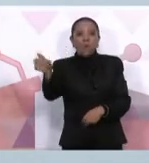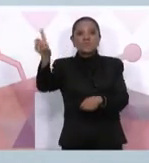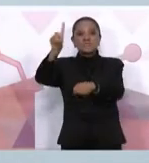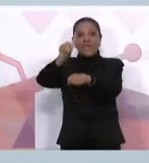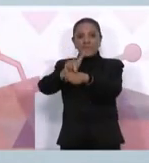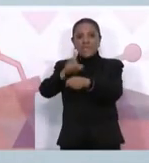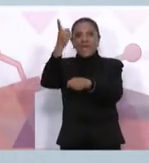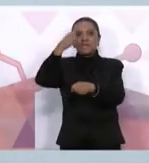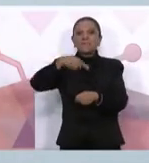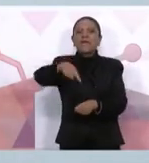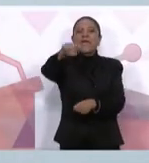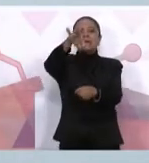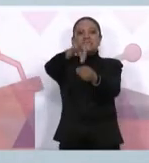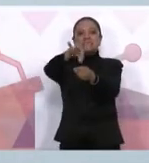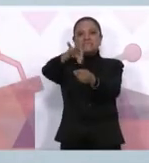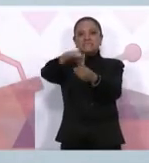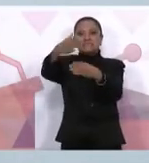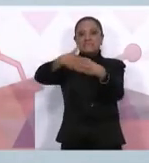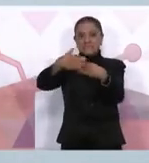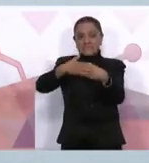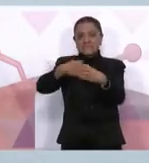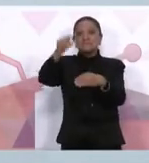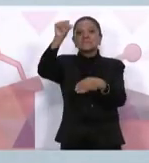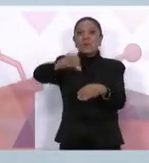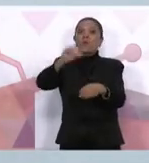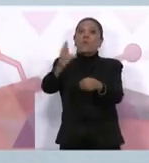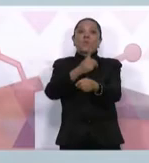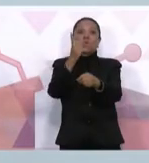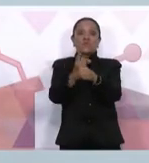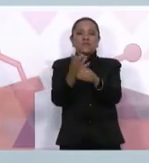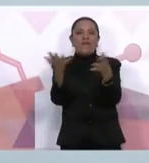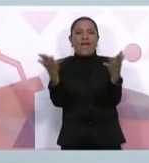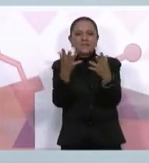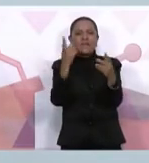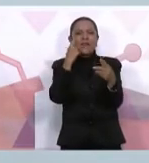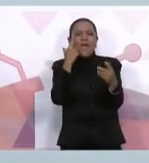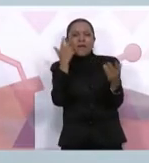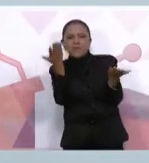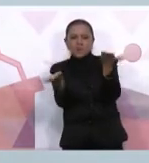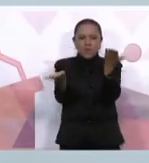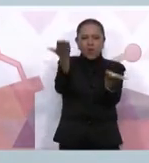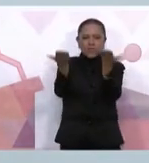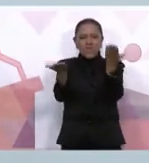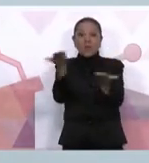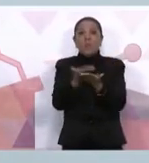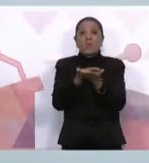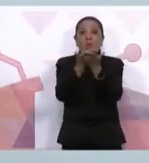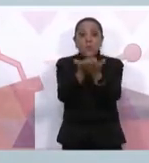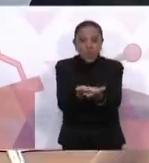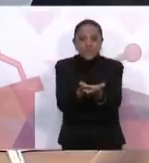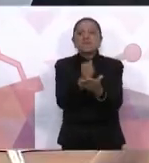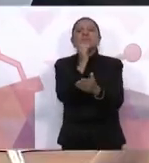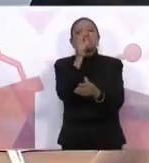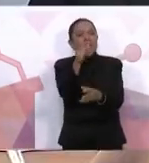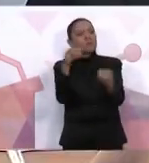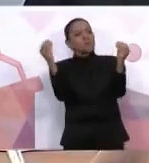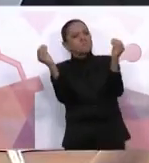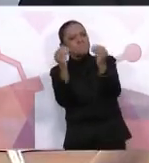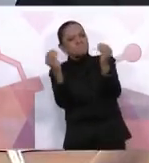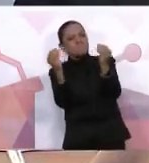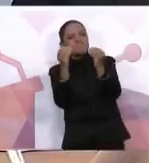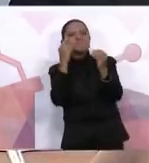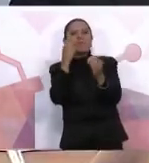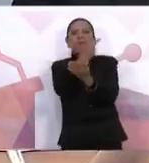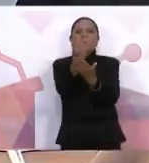hoy una gran oportunidad para poder hacer todo este cotejo de propuestas y desde luego la confrontación también de plataformas quisiera mencionar que estamos